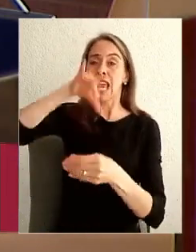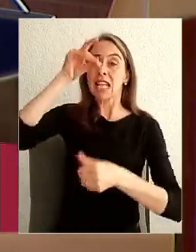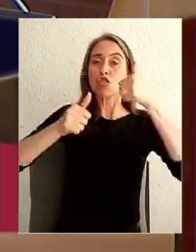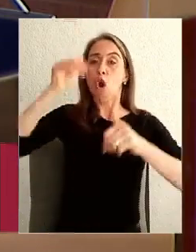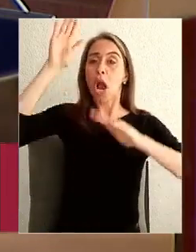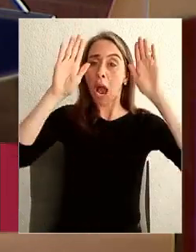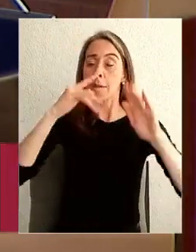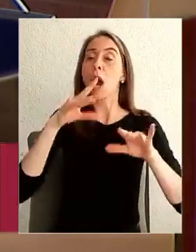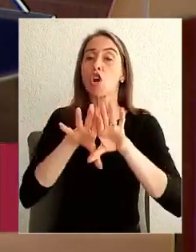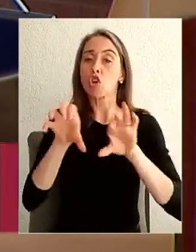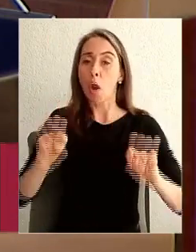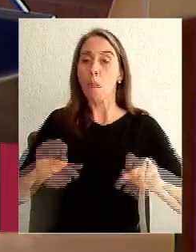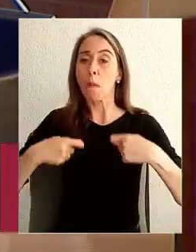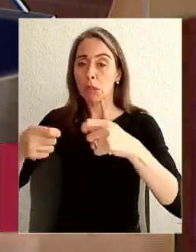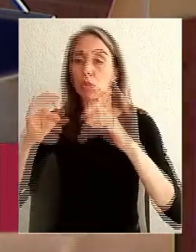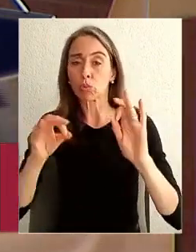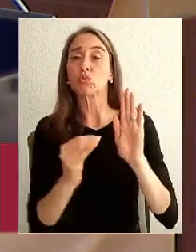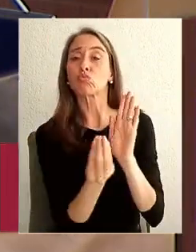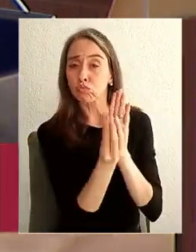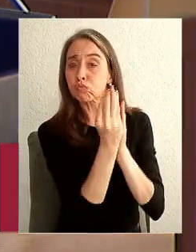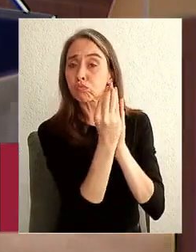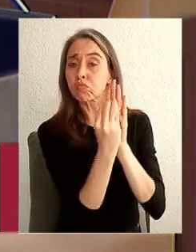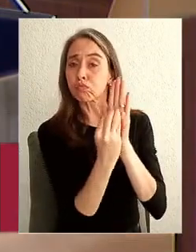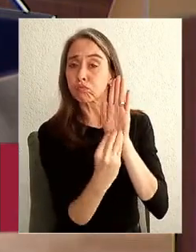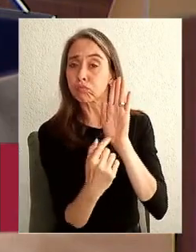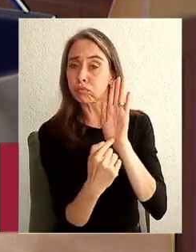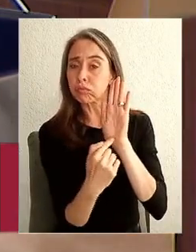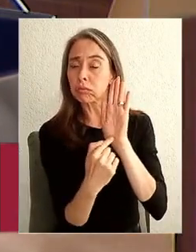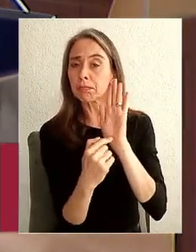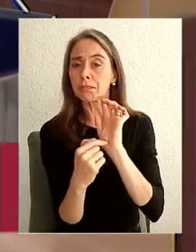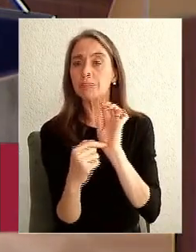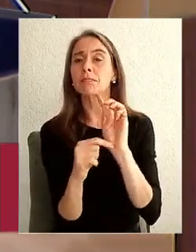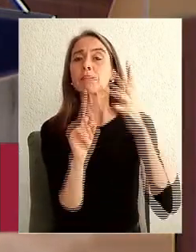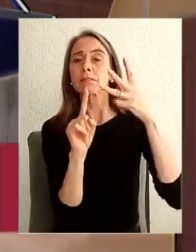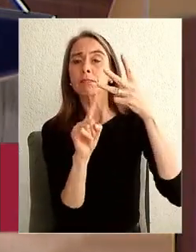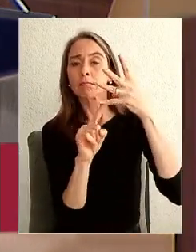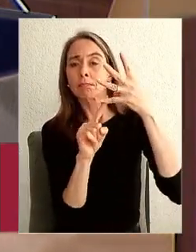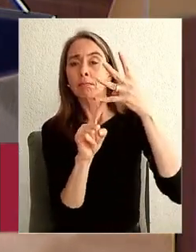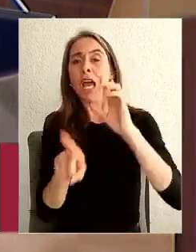Además, nos lleva a apoyarlo el hecho de que se haya